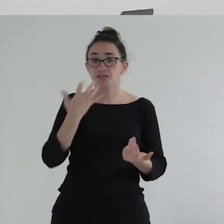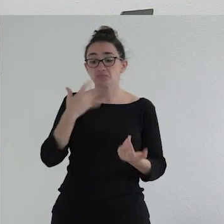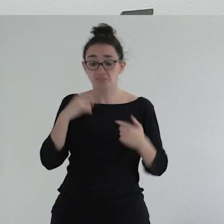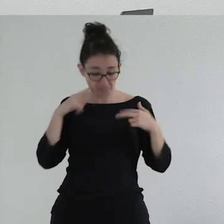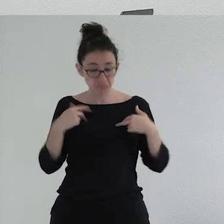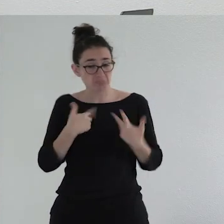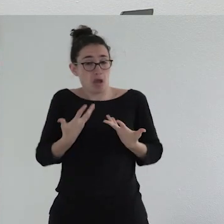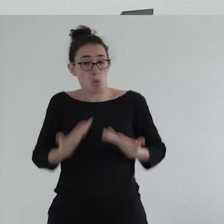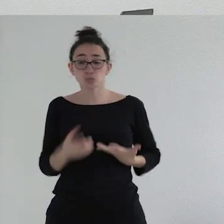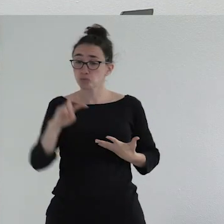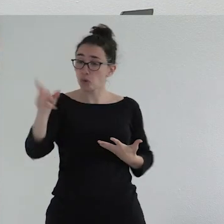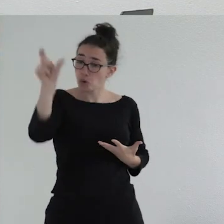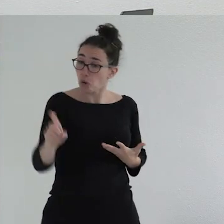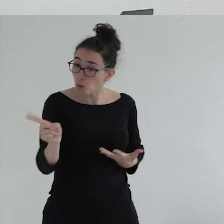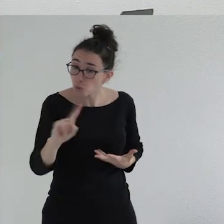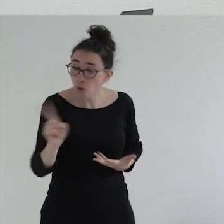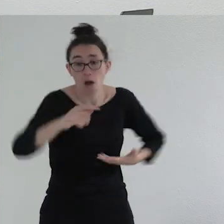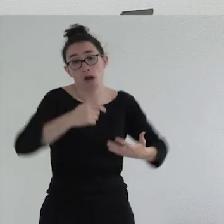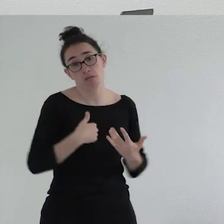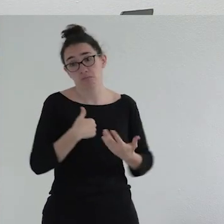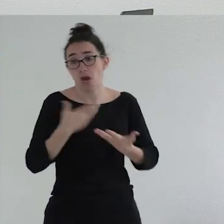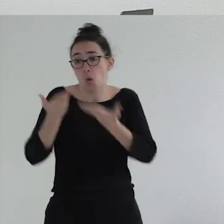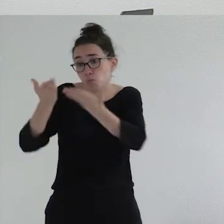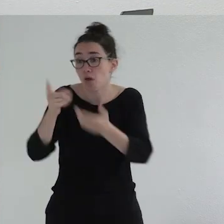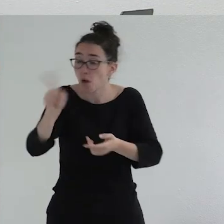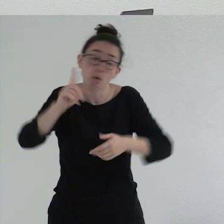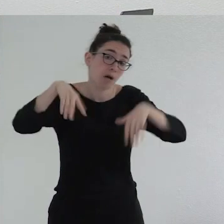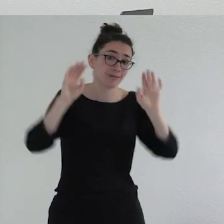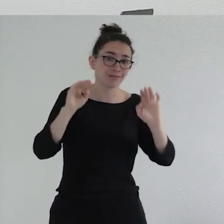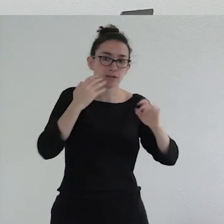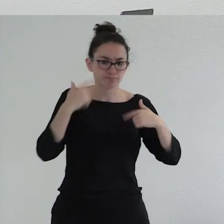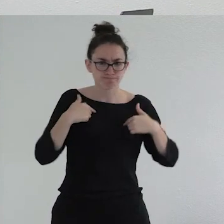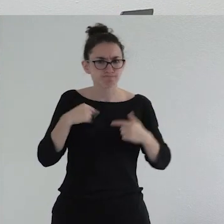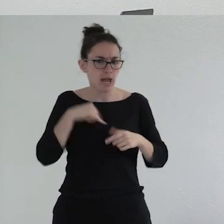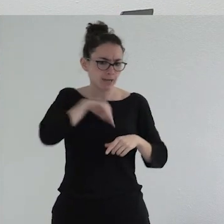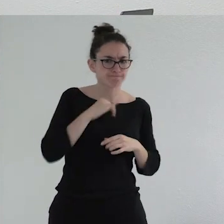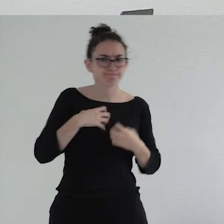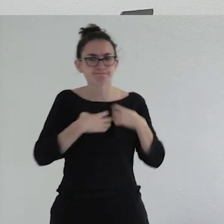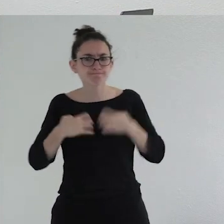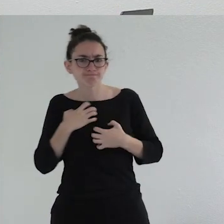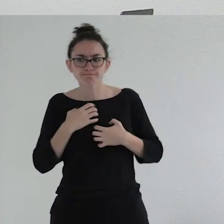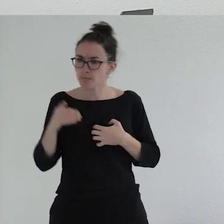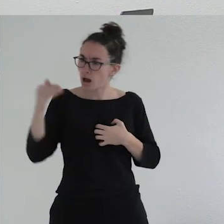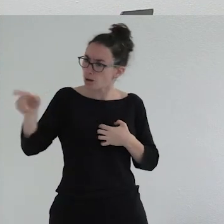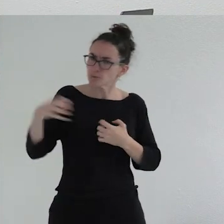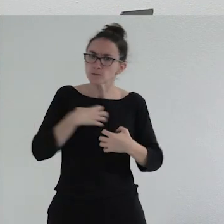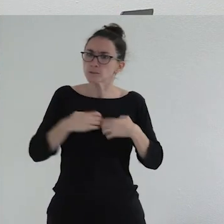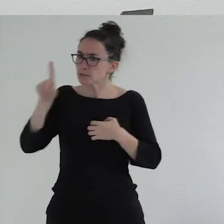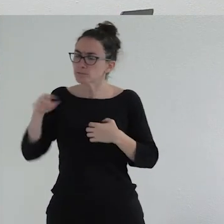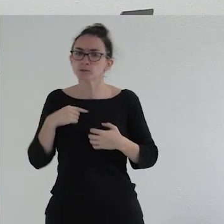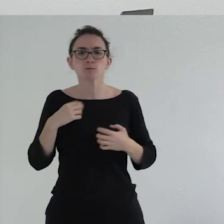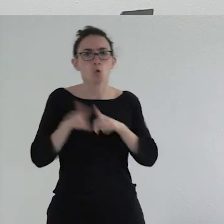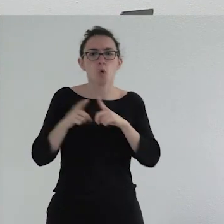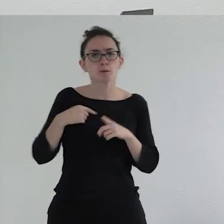al lado no lo estuviera. Simplemente diría, bueno, pues a mí me hace sentido, a ti no. Pero si para tú vivir la tuya te molesta que el de al lado no la viva como tú, quiere decir que la